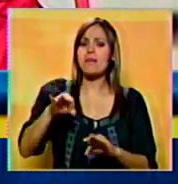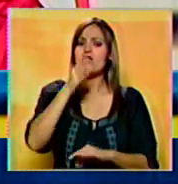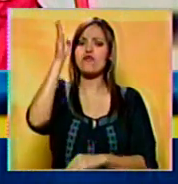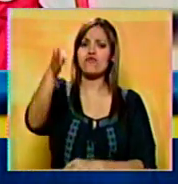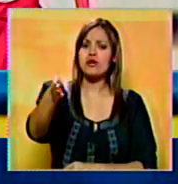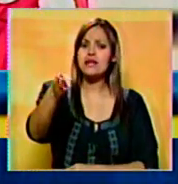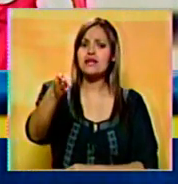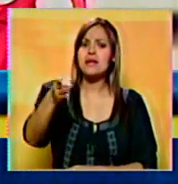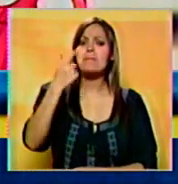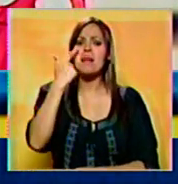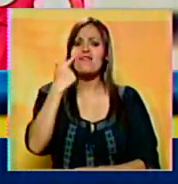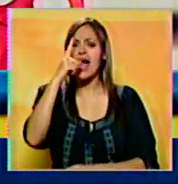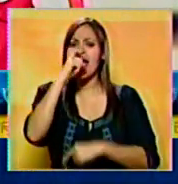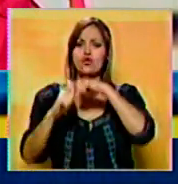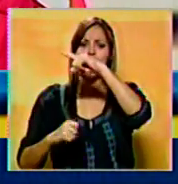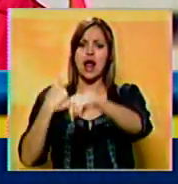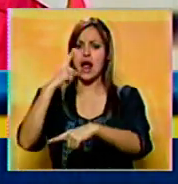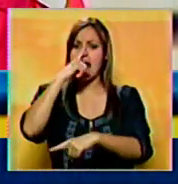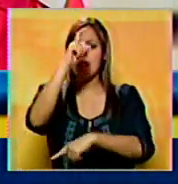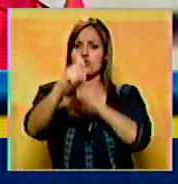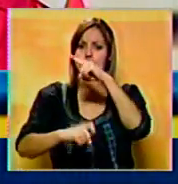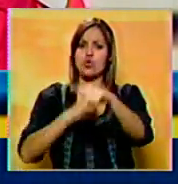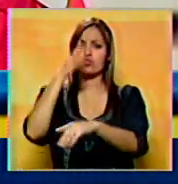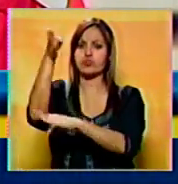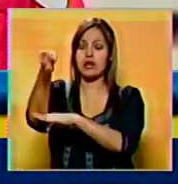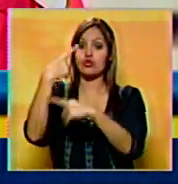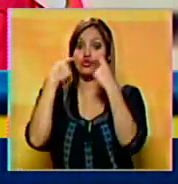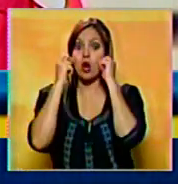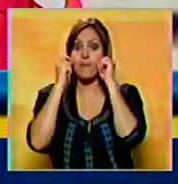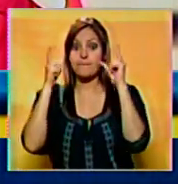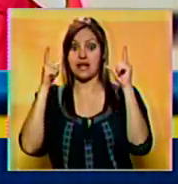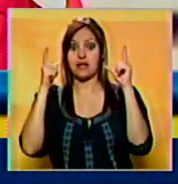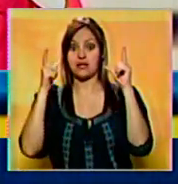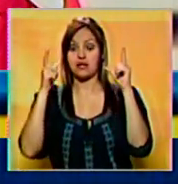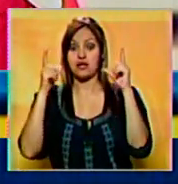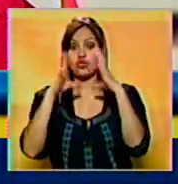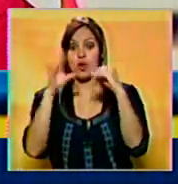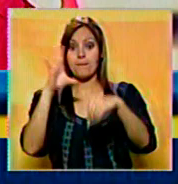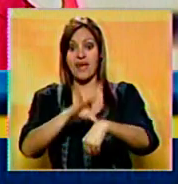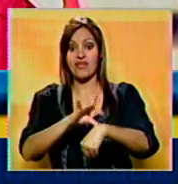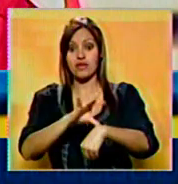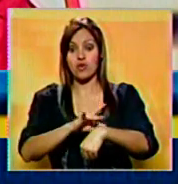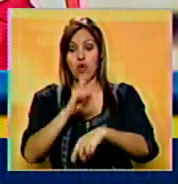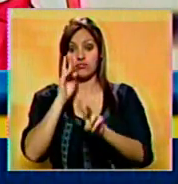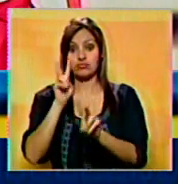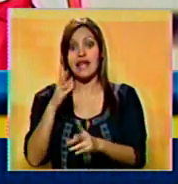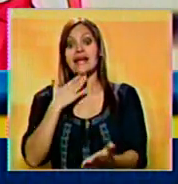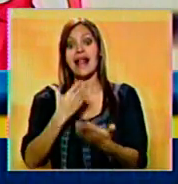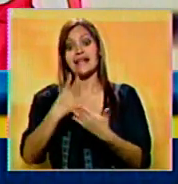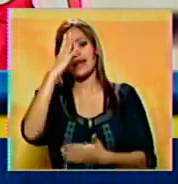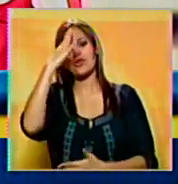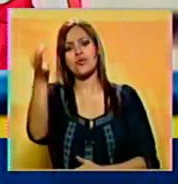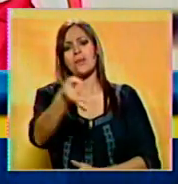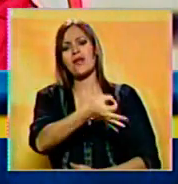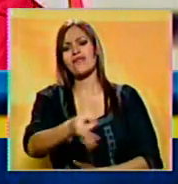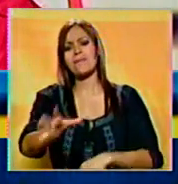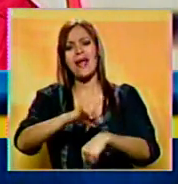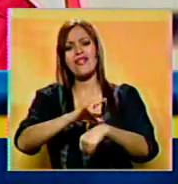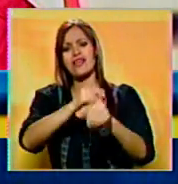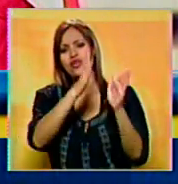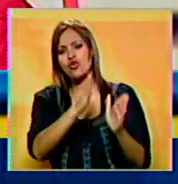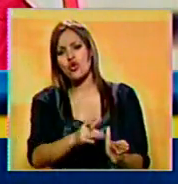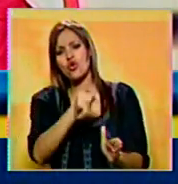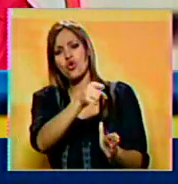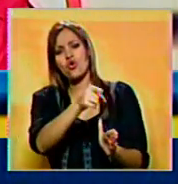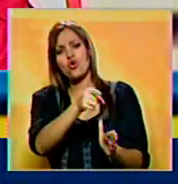como rutina de año en año. Y mi sorpresa, pues, y la de los médicos, que gracias a Dios, excelentes médicos del